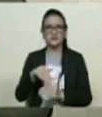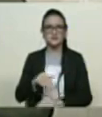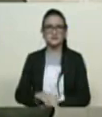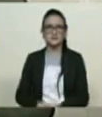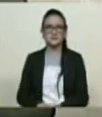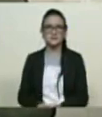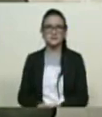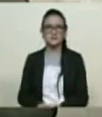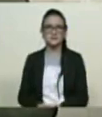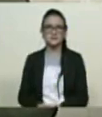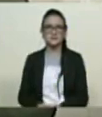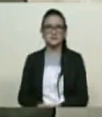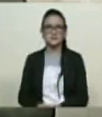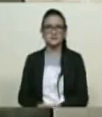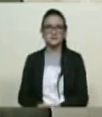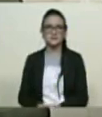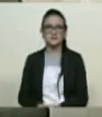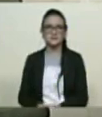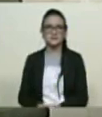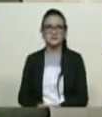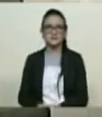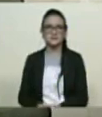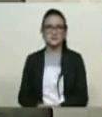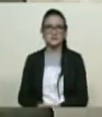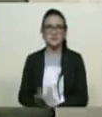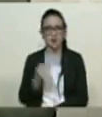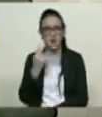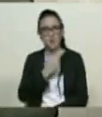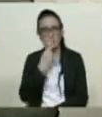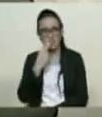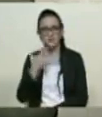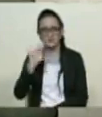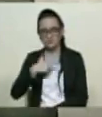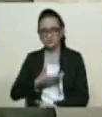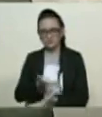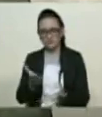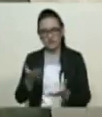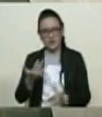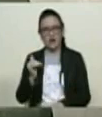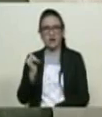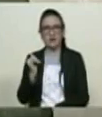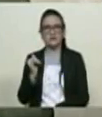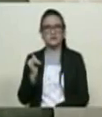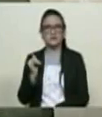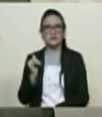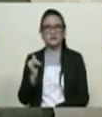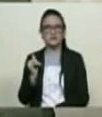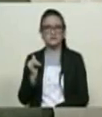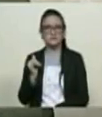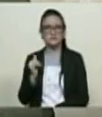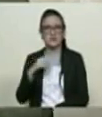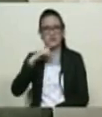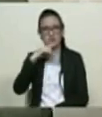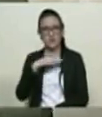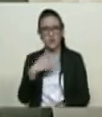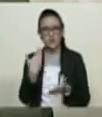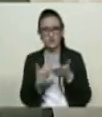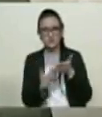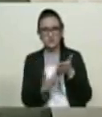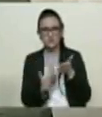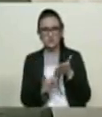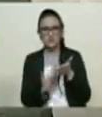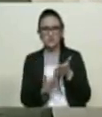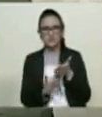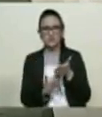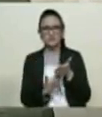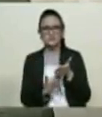venezolanas y los venezolanos. Tal es el compromiso del Poder Electoral, que teniendo esto en nuestra historia cercana,